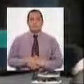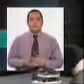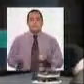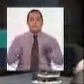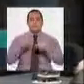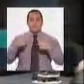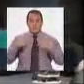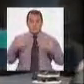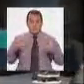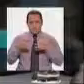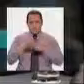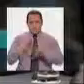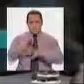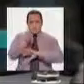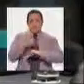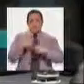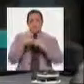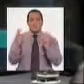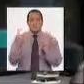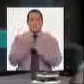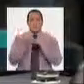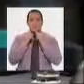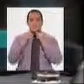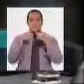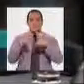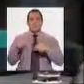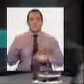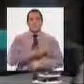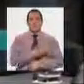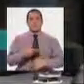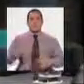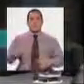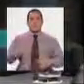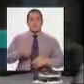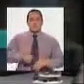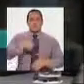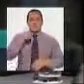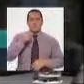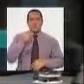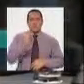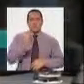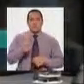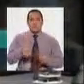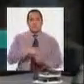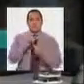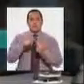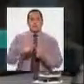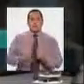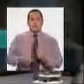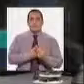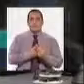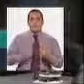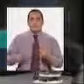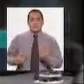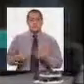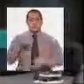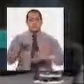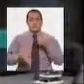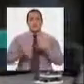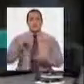Cuando llegamos a la reunión, solo se encontraba la presidenta de la sala y el presidente del Poder Judicial,